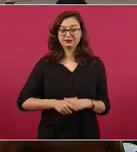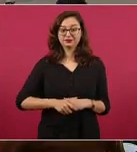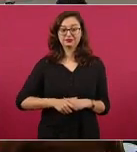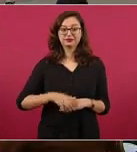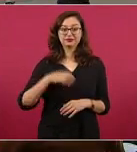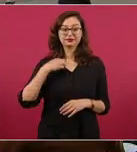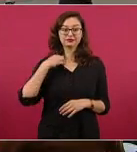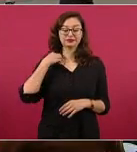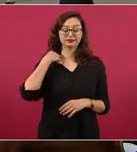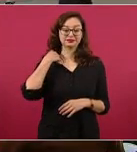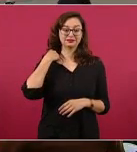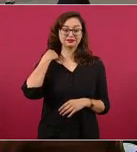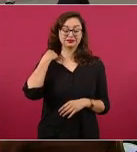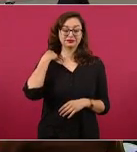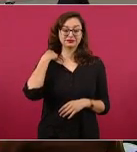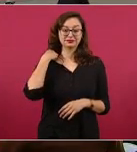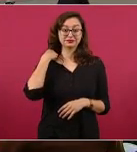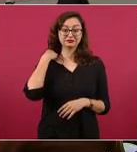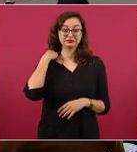6,000 la noche,